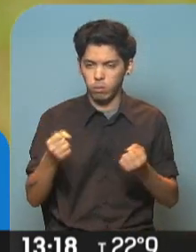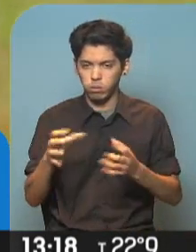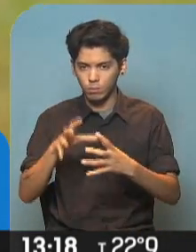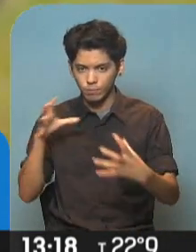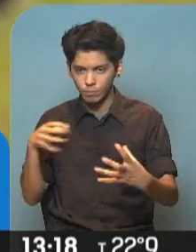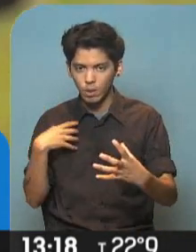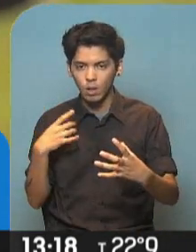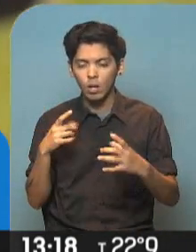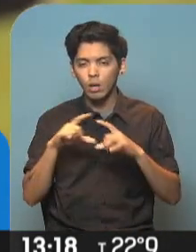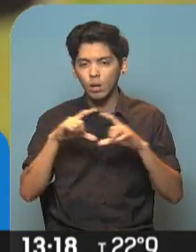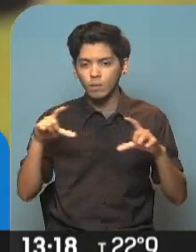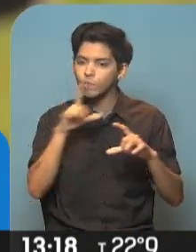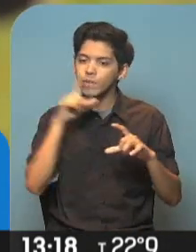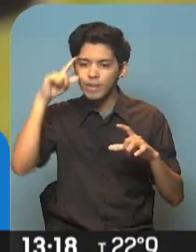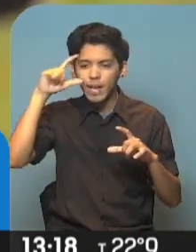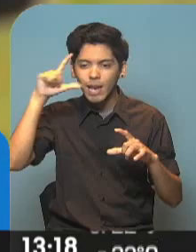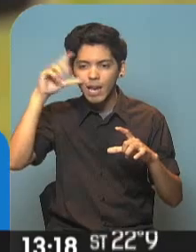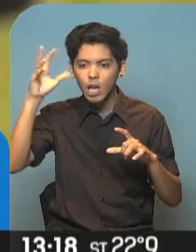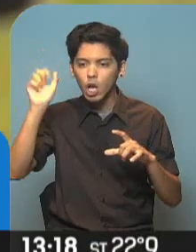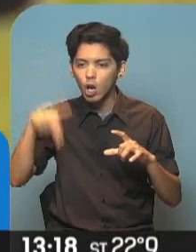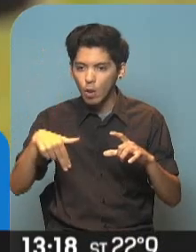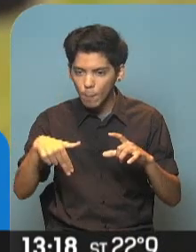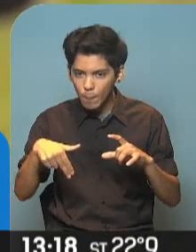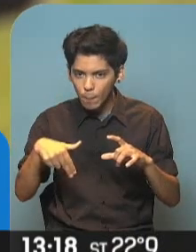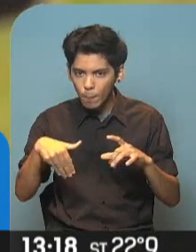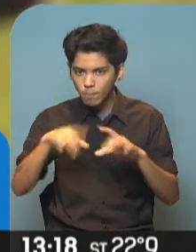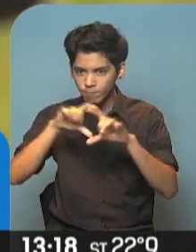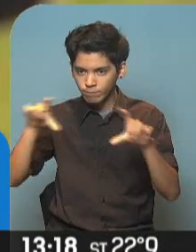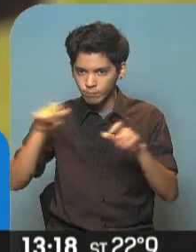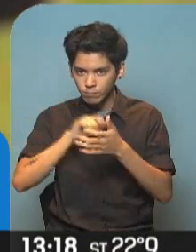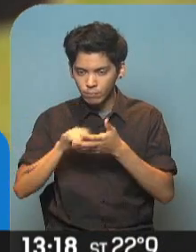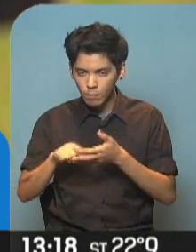si fuera de la empresa Telecom. Es bastante raro parar